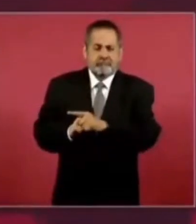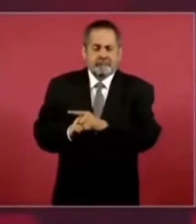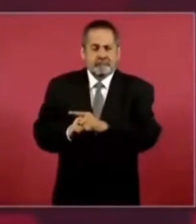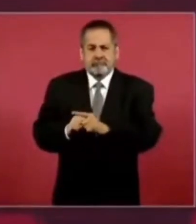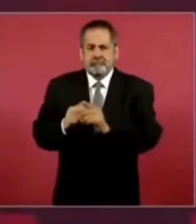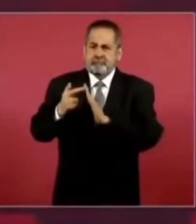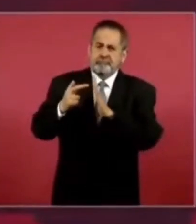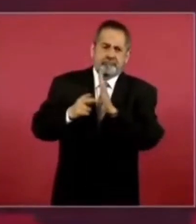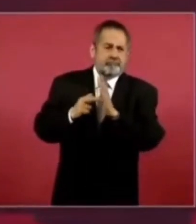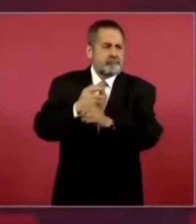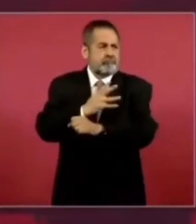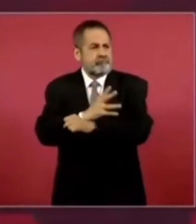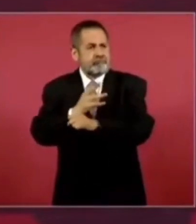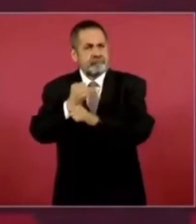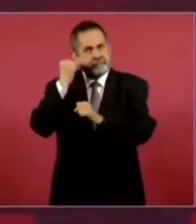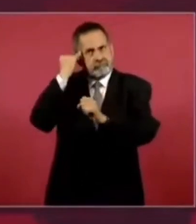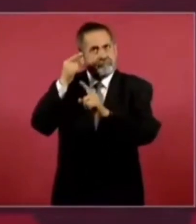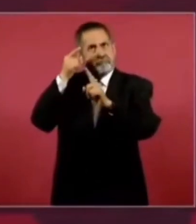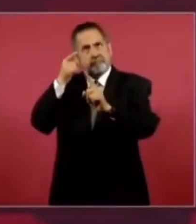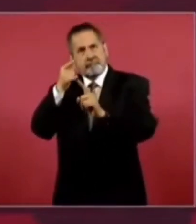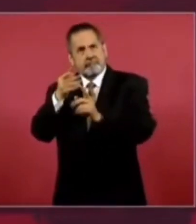principios con ideales